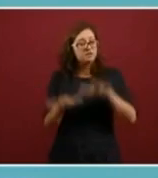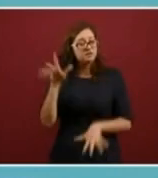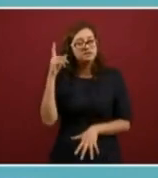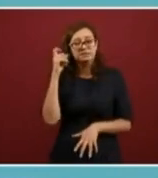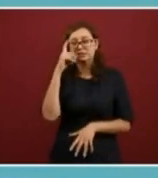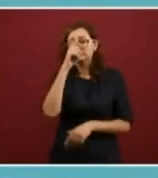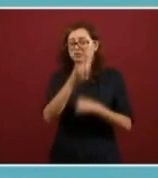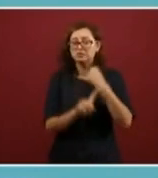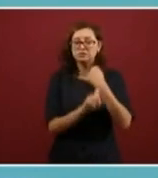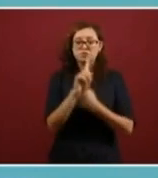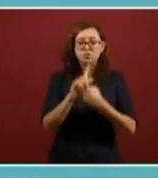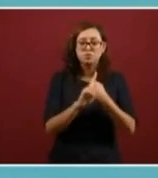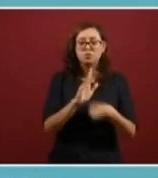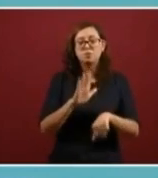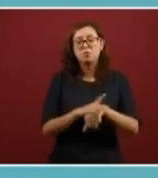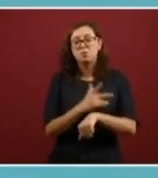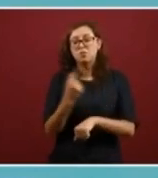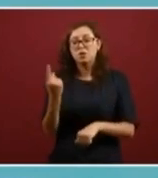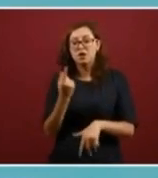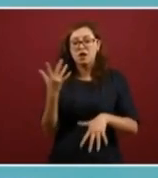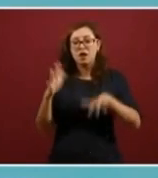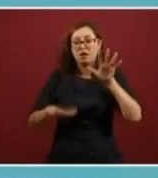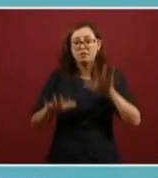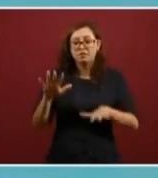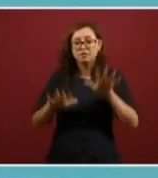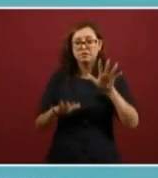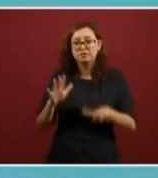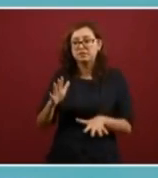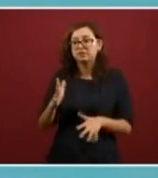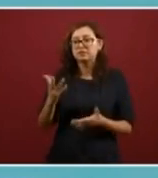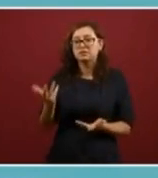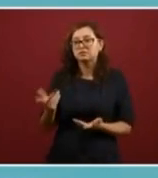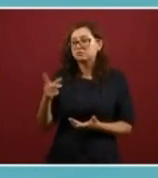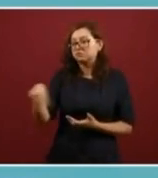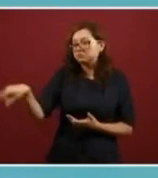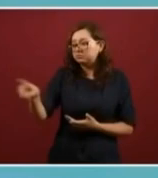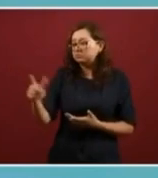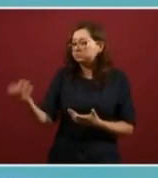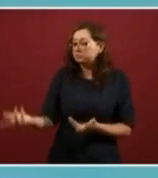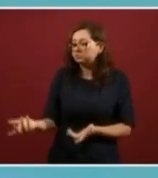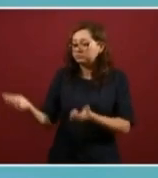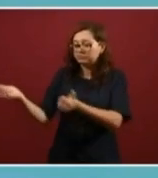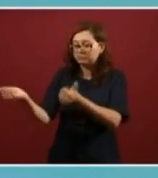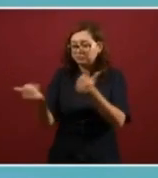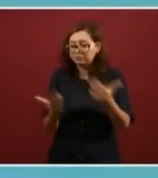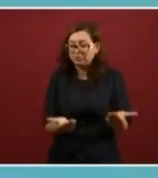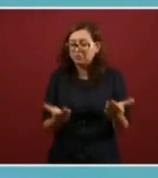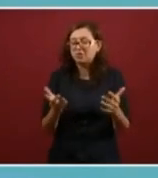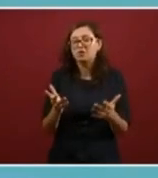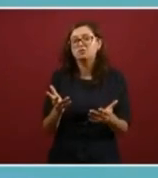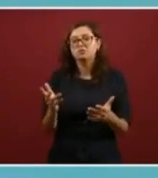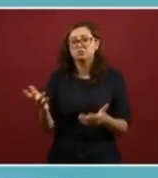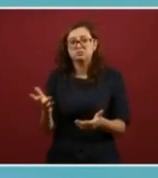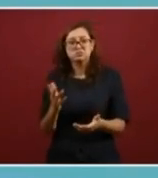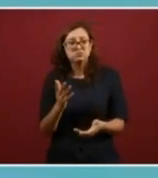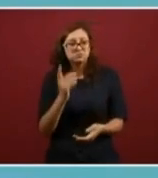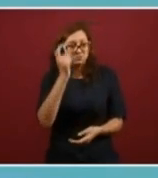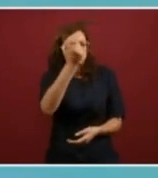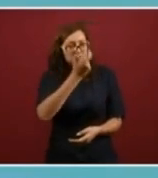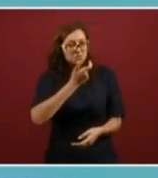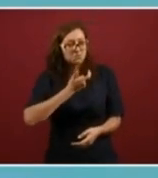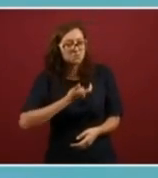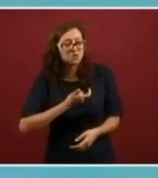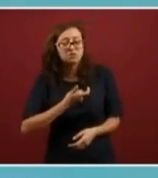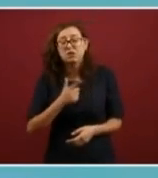de nuestros productores no les recibían el depósito porque no tenían una cuenta de tal tipo que